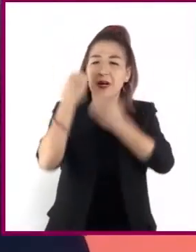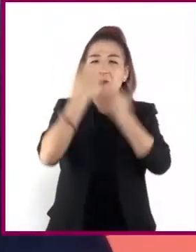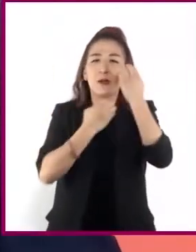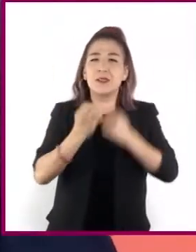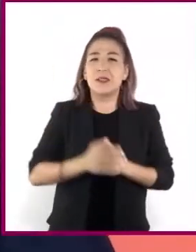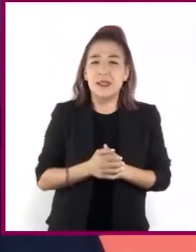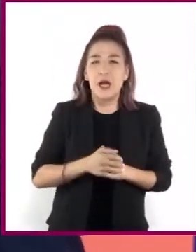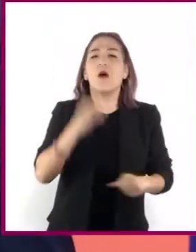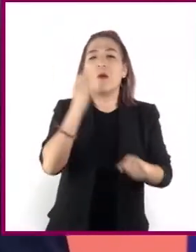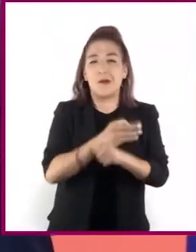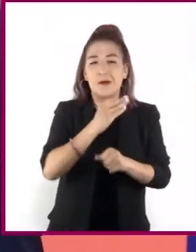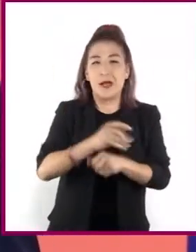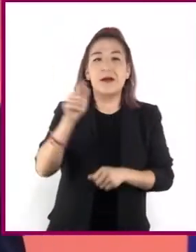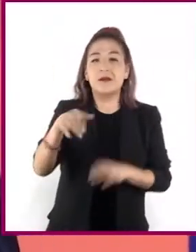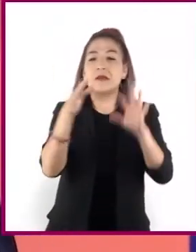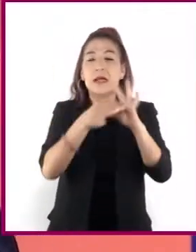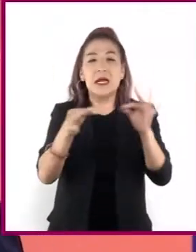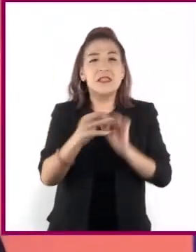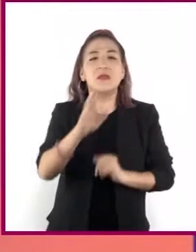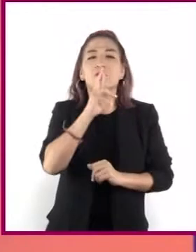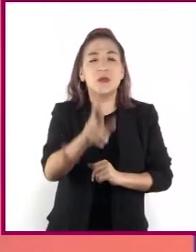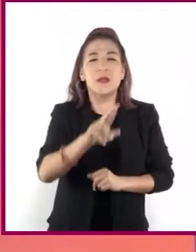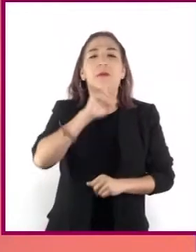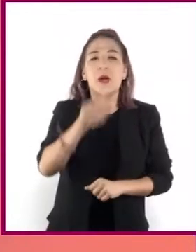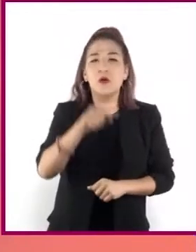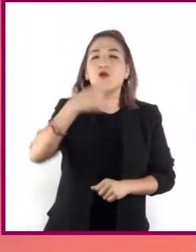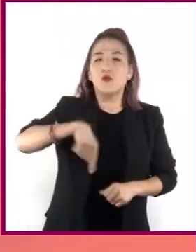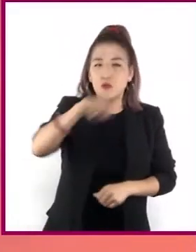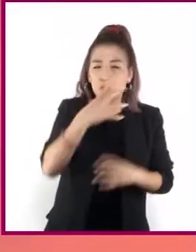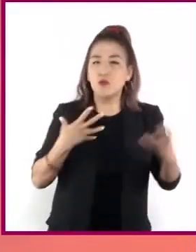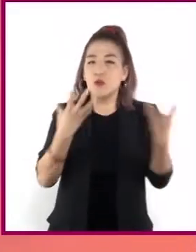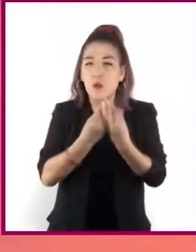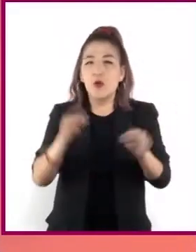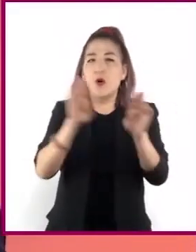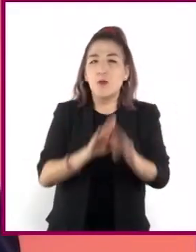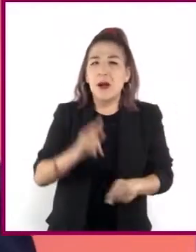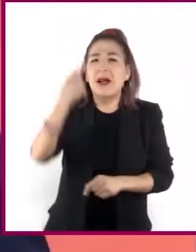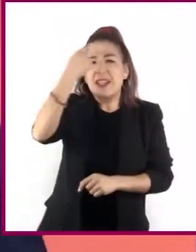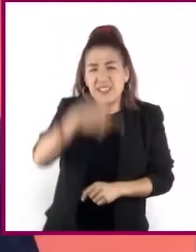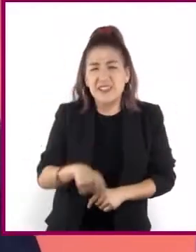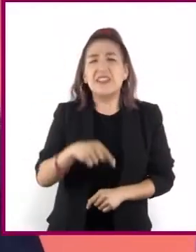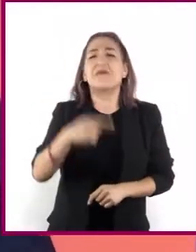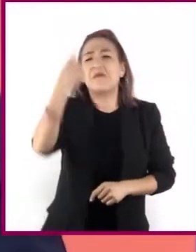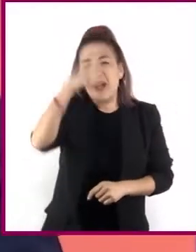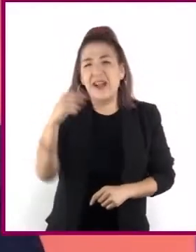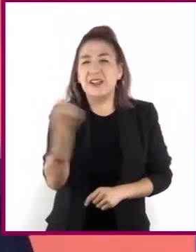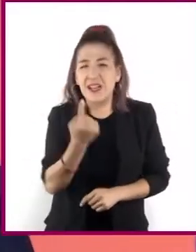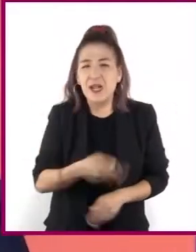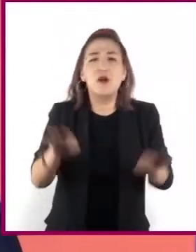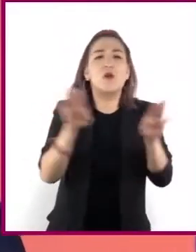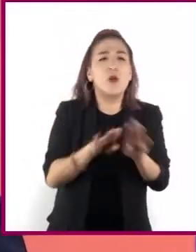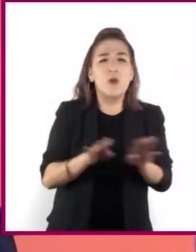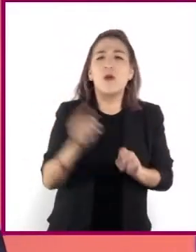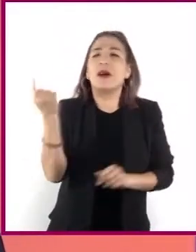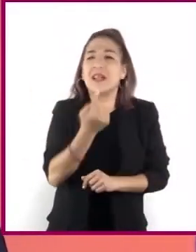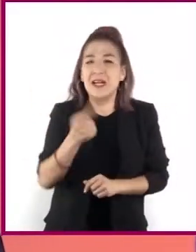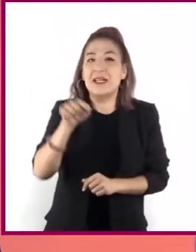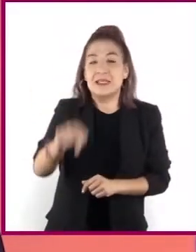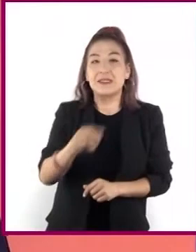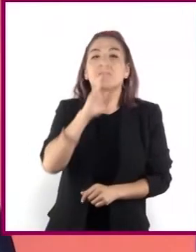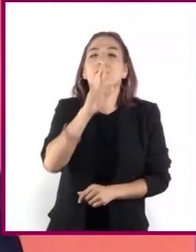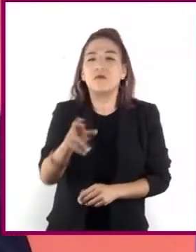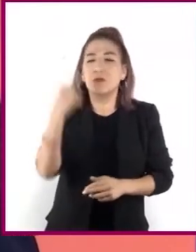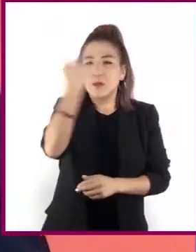te parece si más que una respuesta vamos descubriendo juntos qué, cómo y para qué les sirve una autoevaluación de un